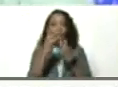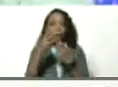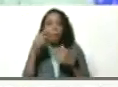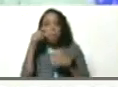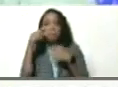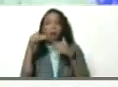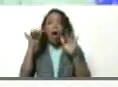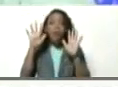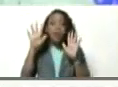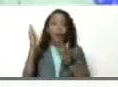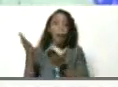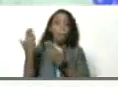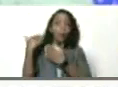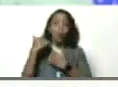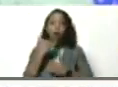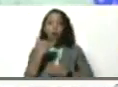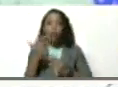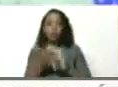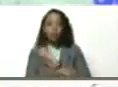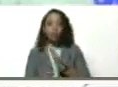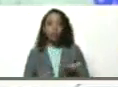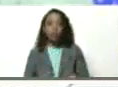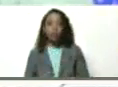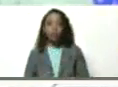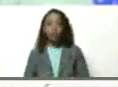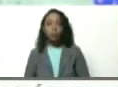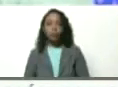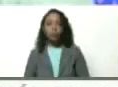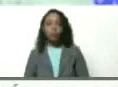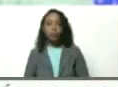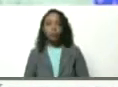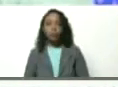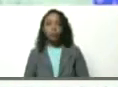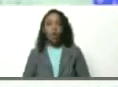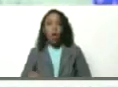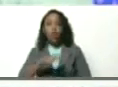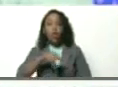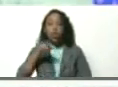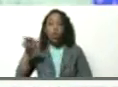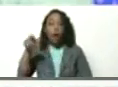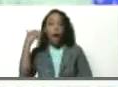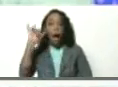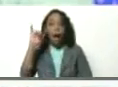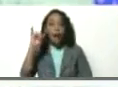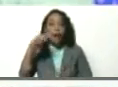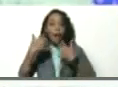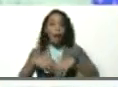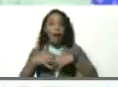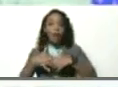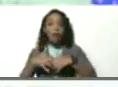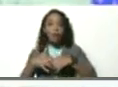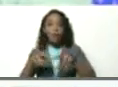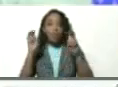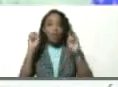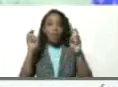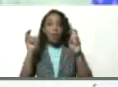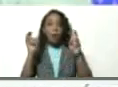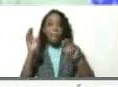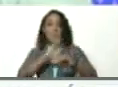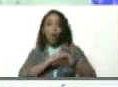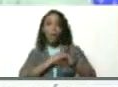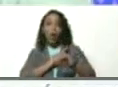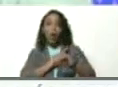si los apoyan todo eso está en el análisis causas propias